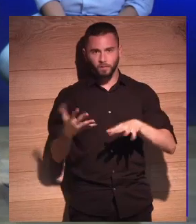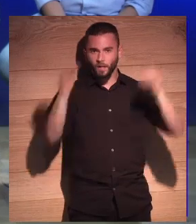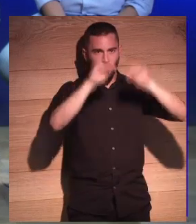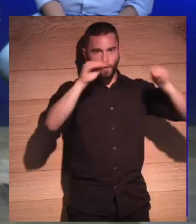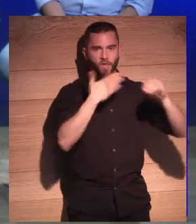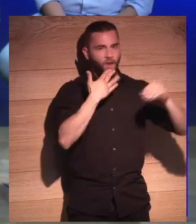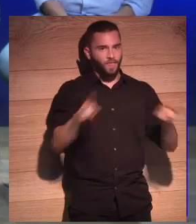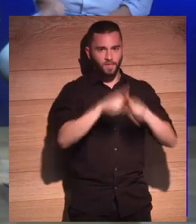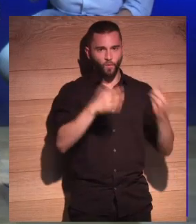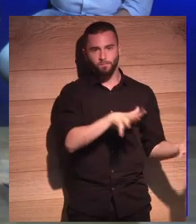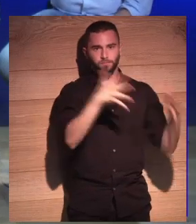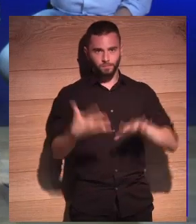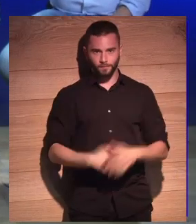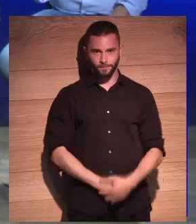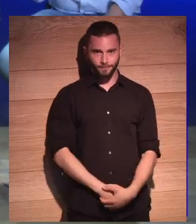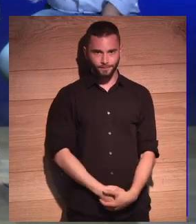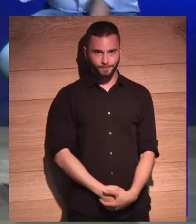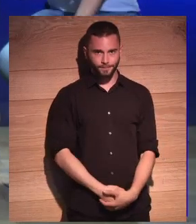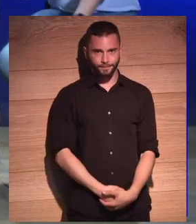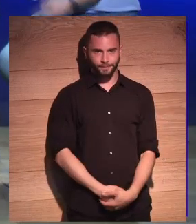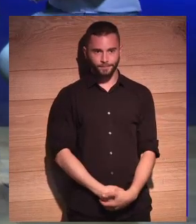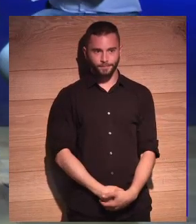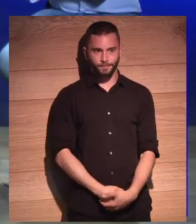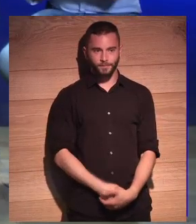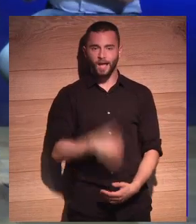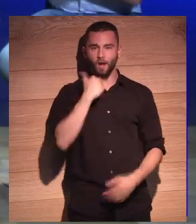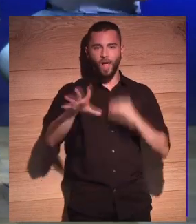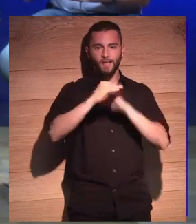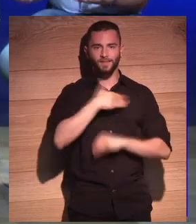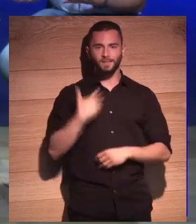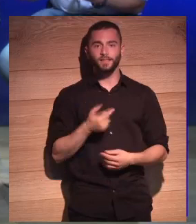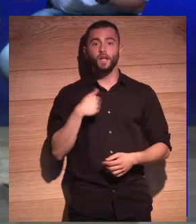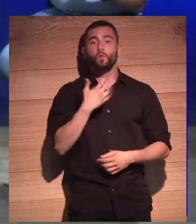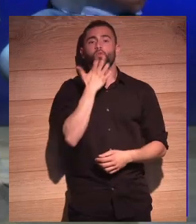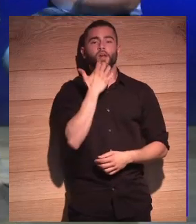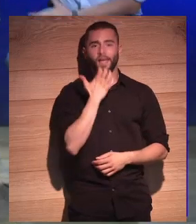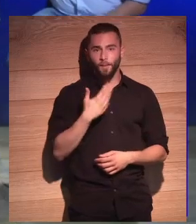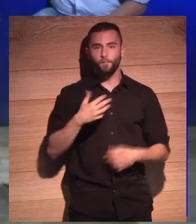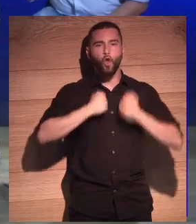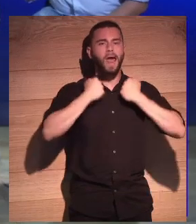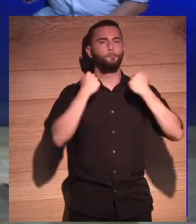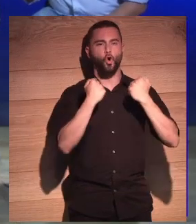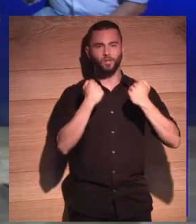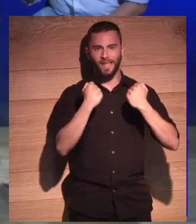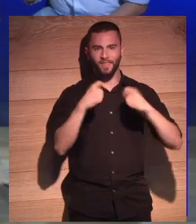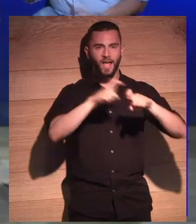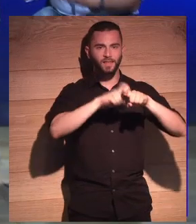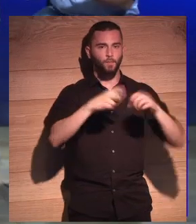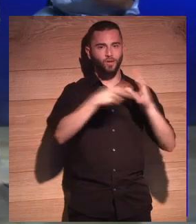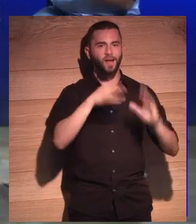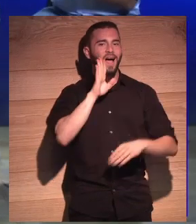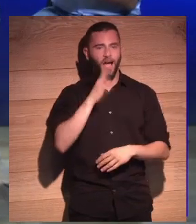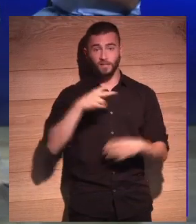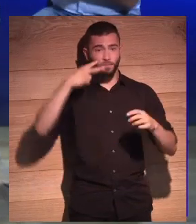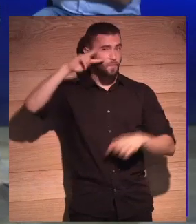edad. Yo me gustaría añadir como un ejemplo de la potencia de este tipo de tecnologías o de